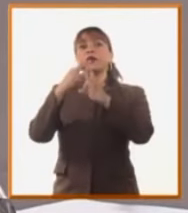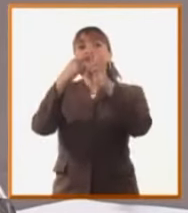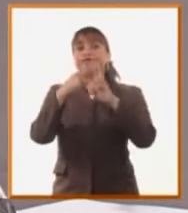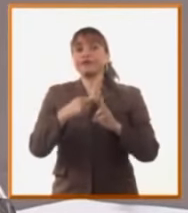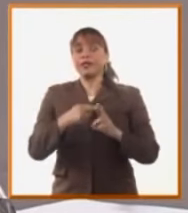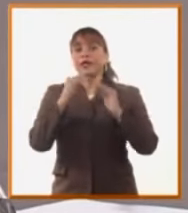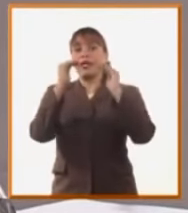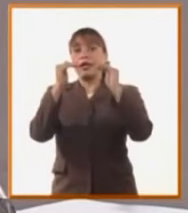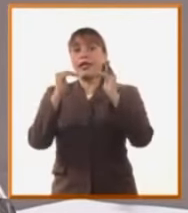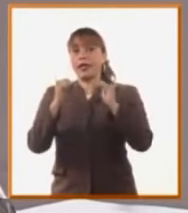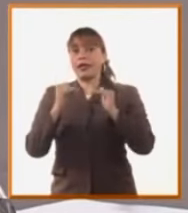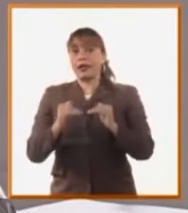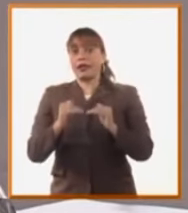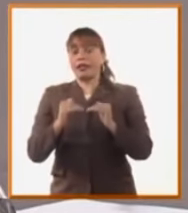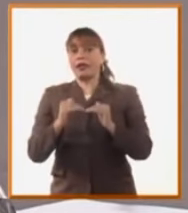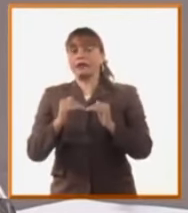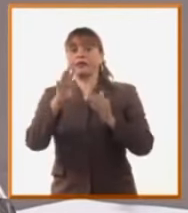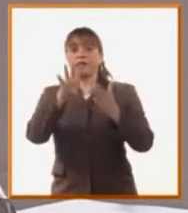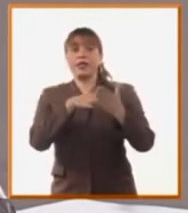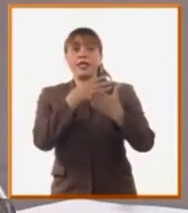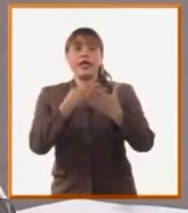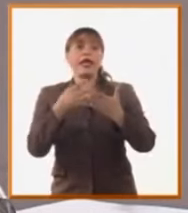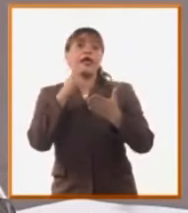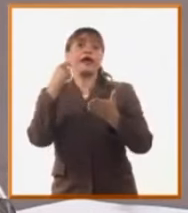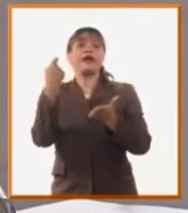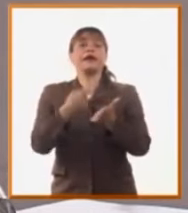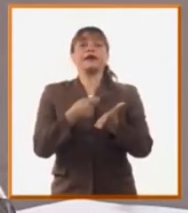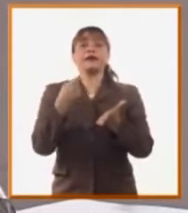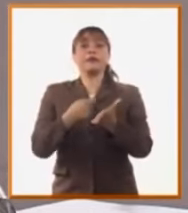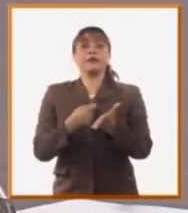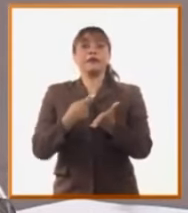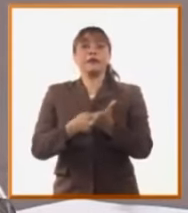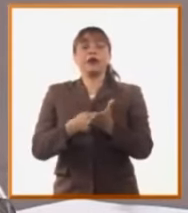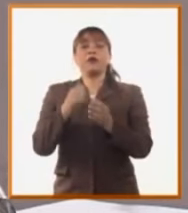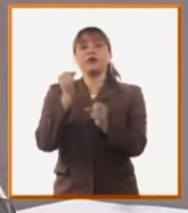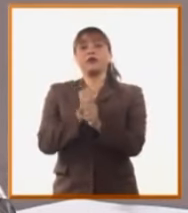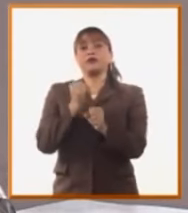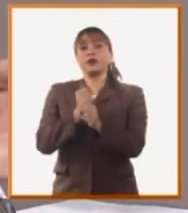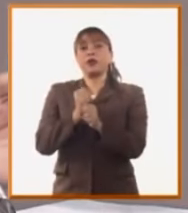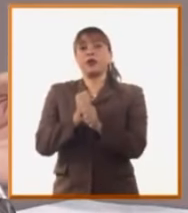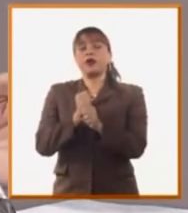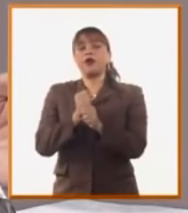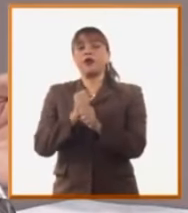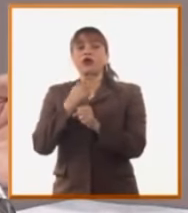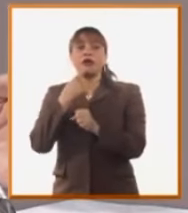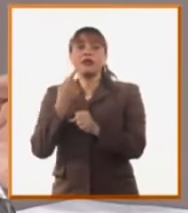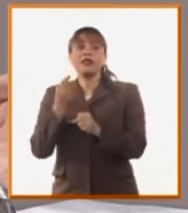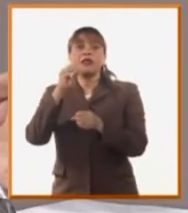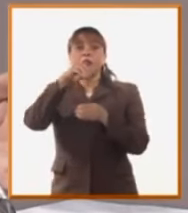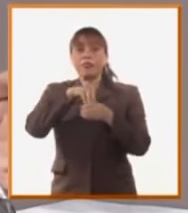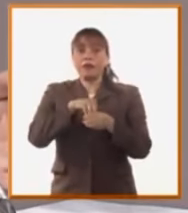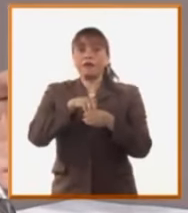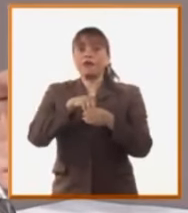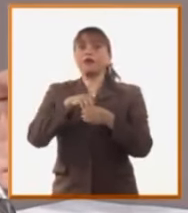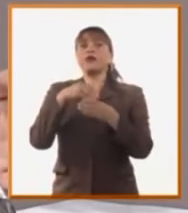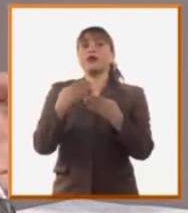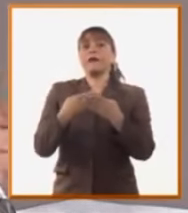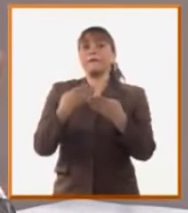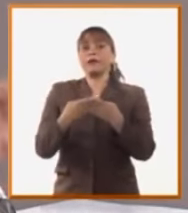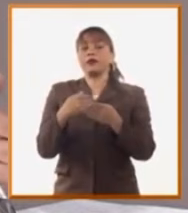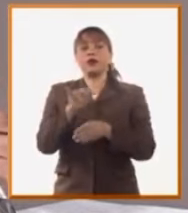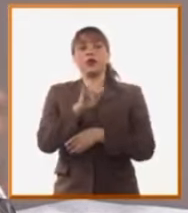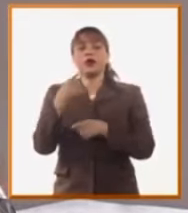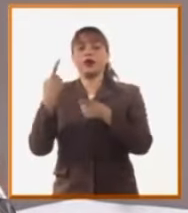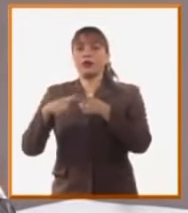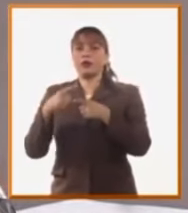establecida para el pago de este impuesto por los trabajadores que tienen empleados eh Como está establecido para todos los actores